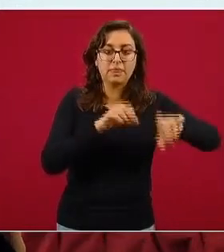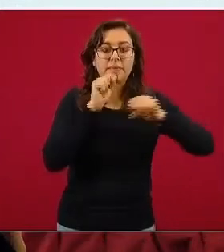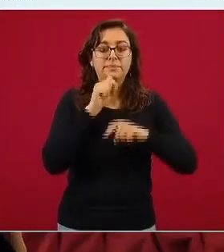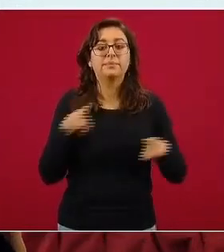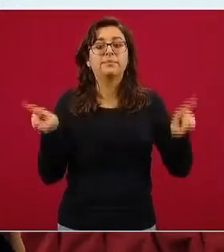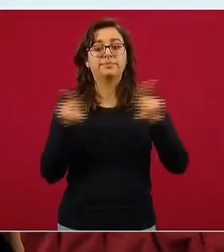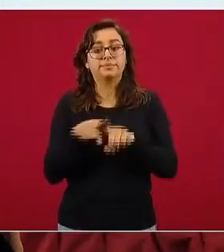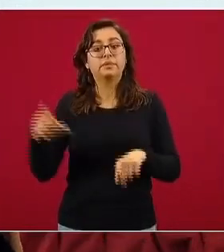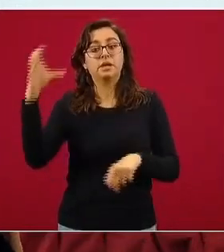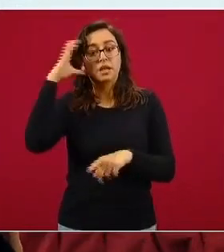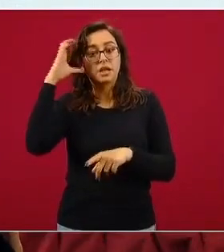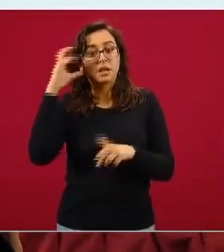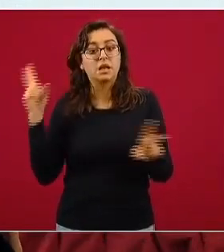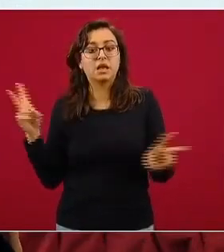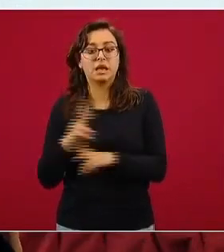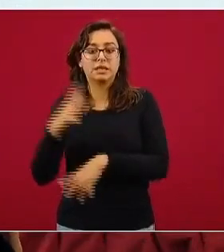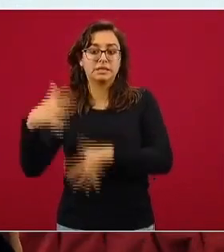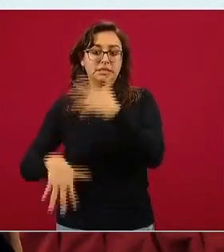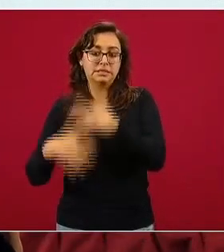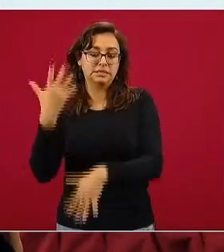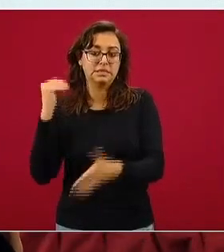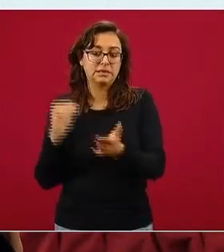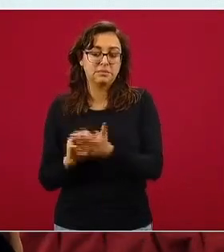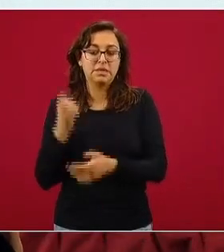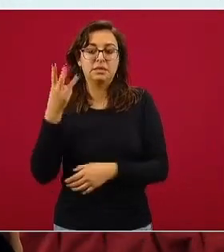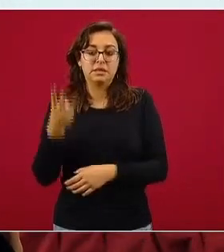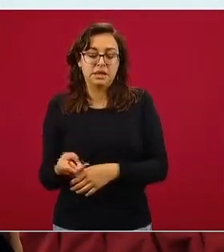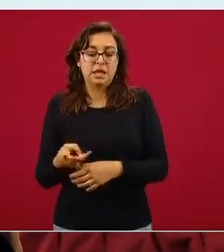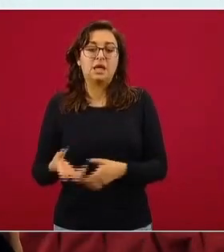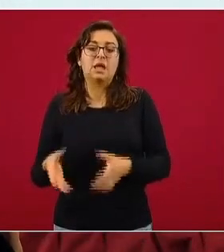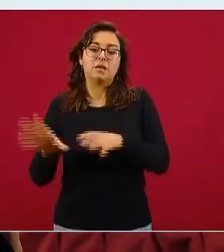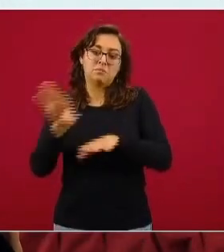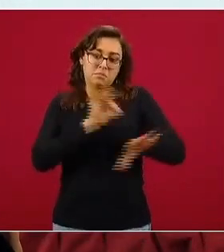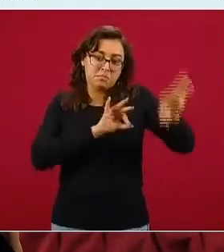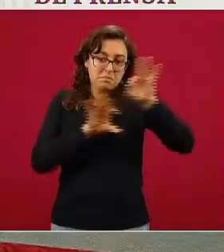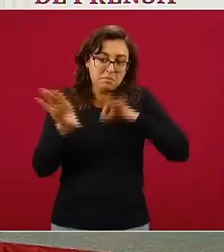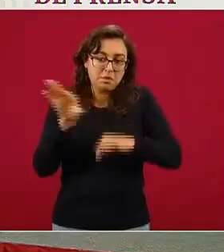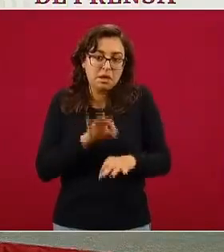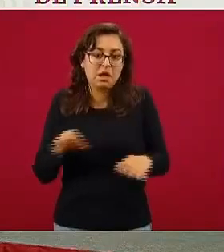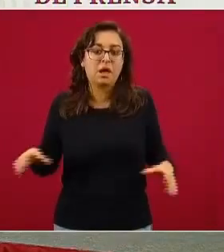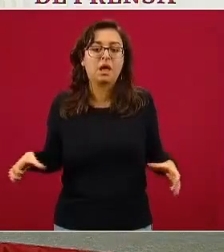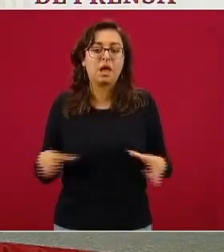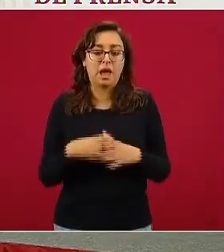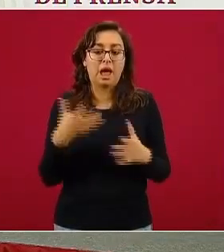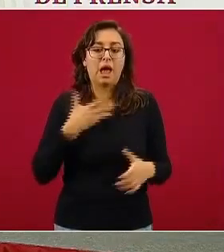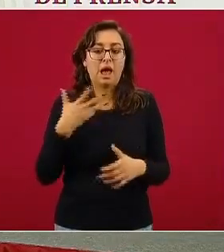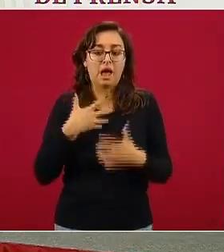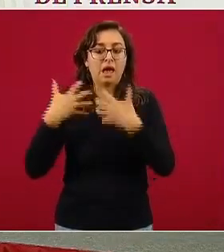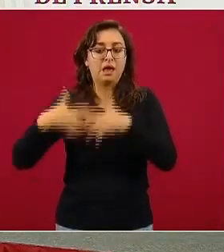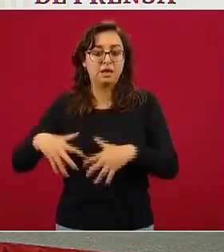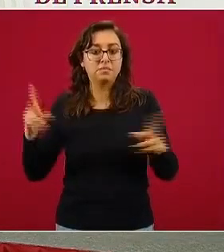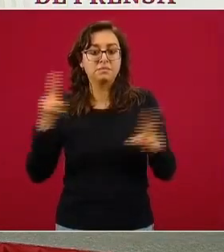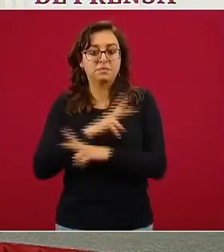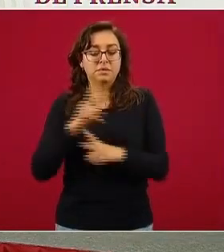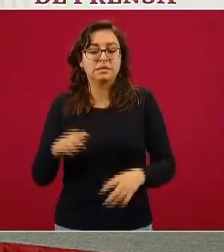en estas unidades teníamos 15.003, en estas unidades preseleccionadas se tiene la capacidad actual